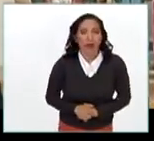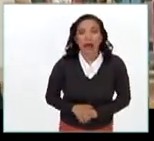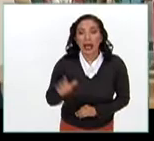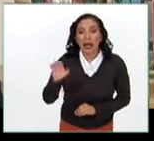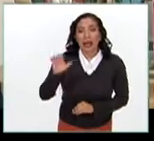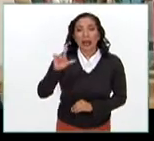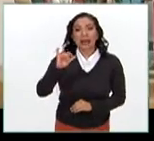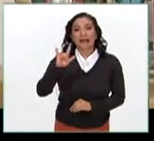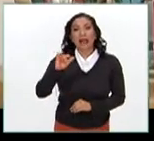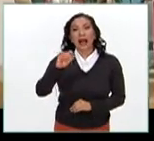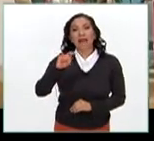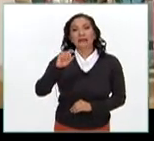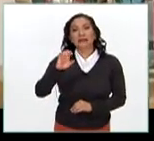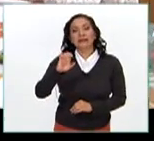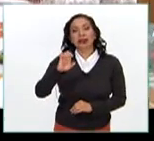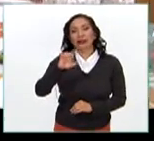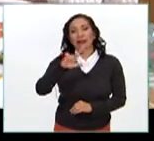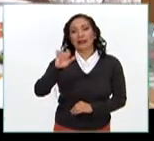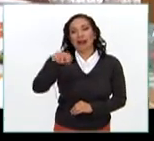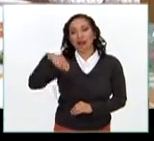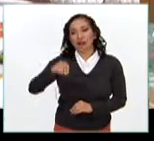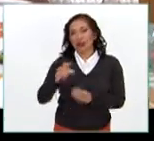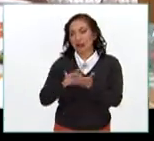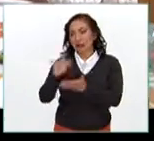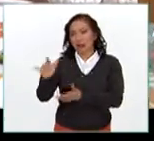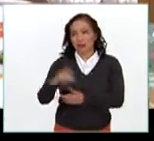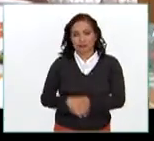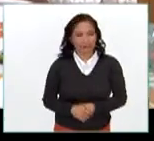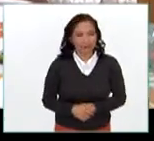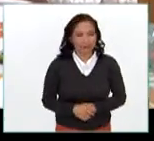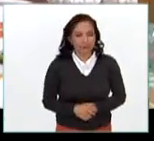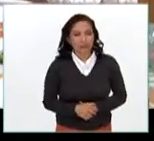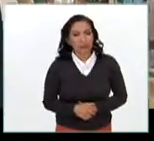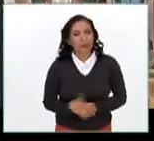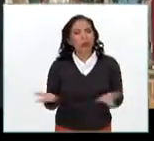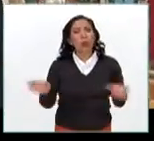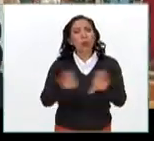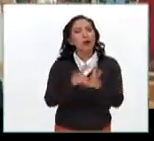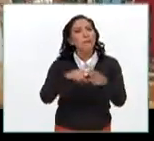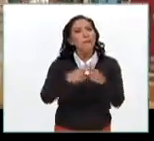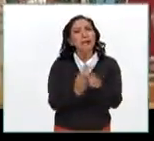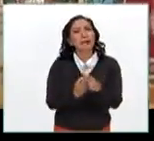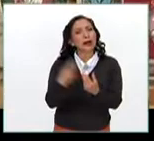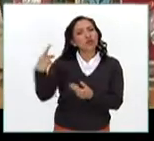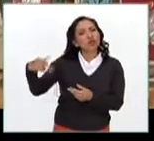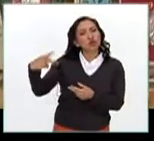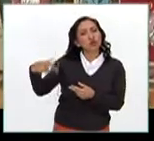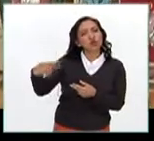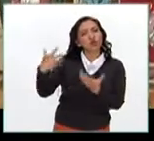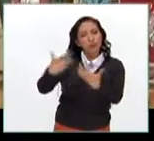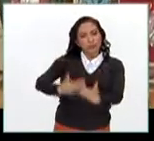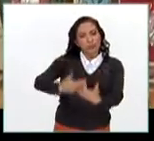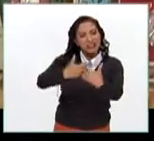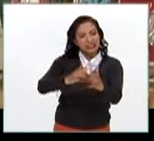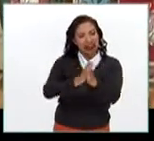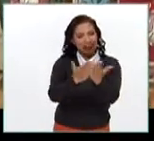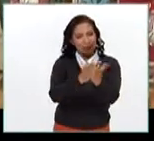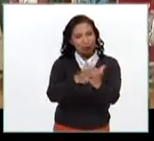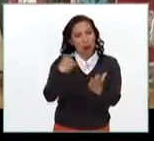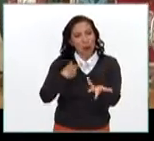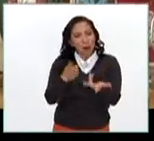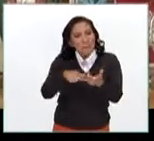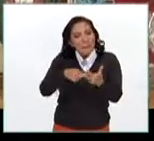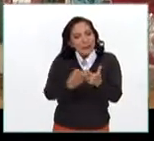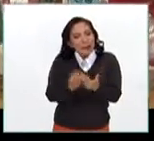con Elisa Castellanos. Gracias, Elisa, por estar aquí. Gracias, Javier. ¿Cómo surge el interés de este editorial por